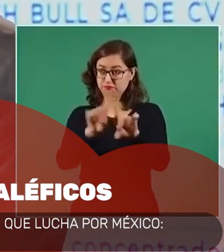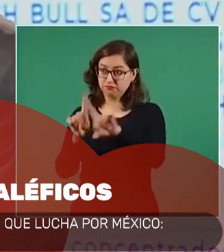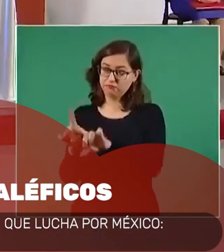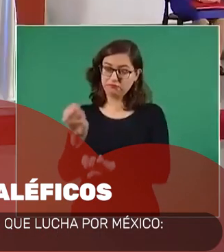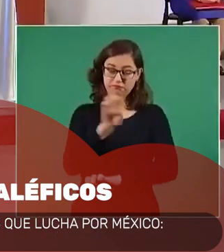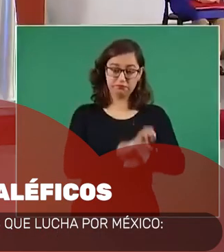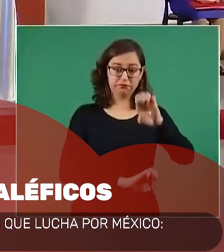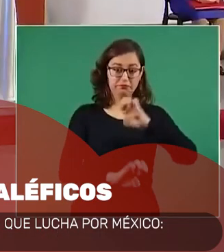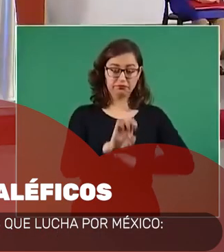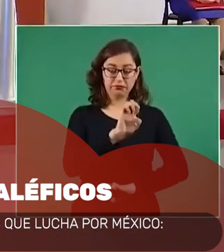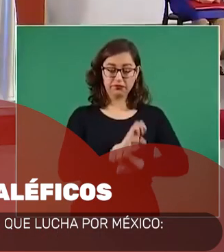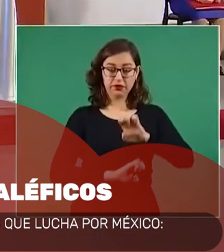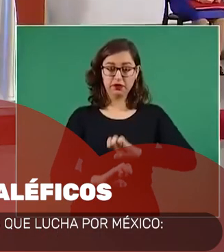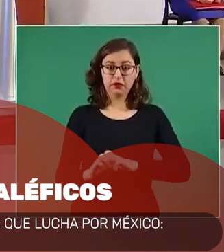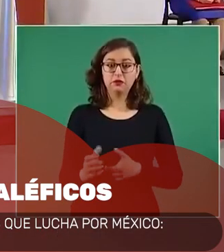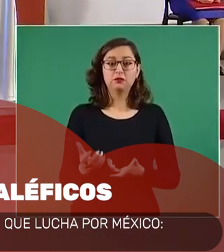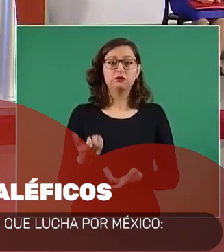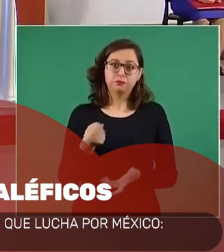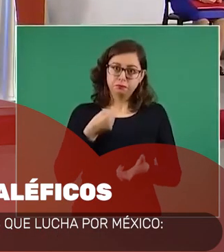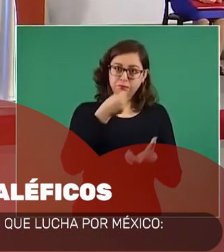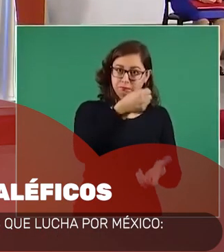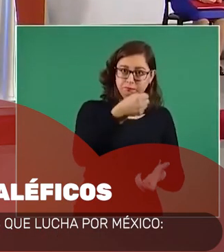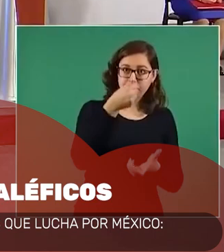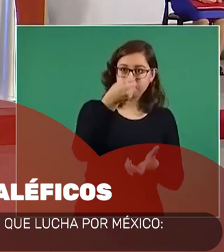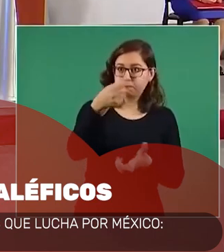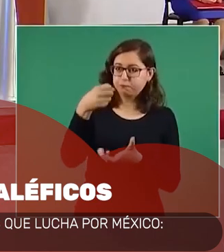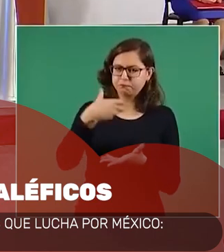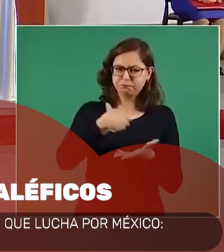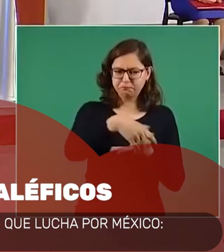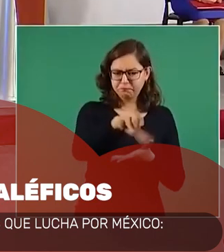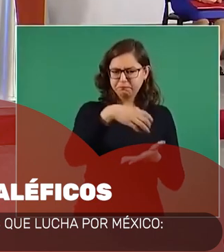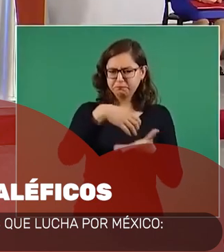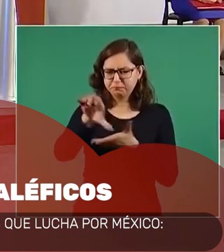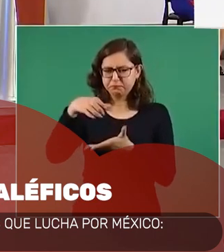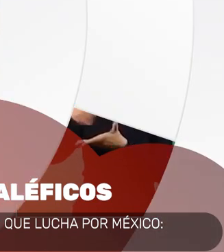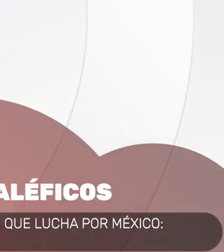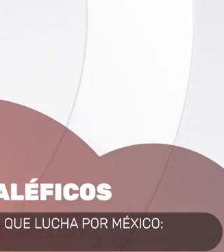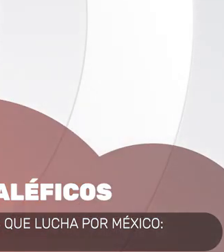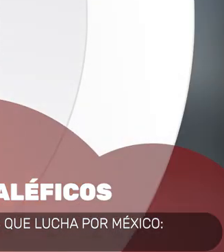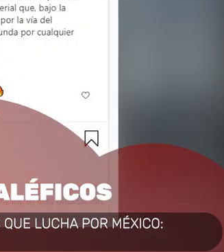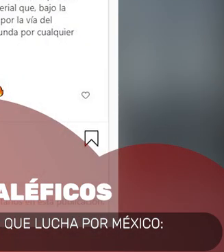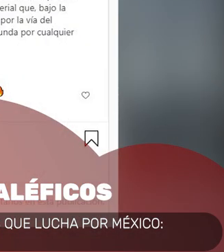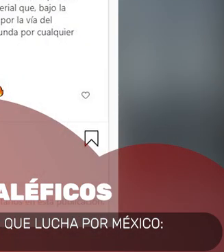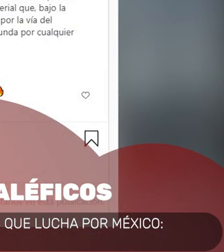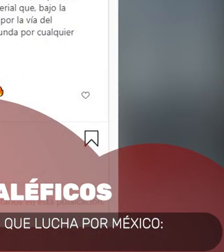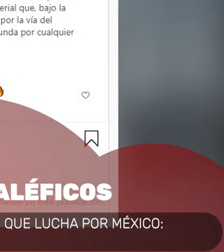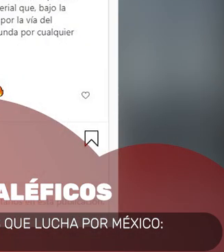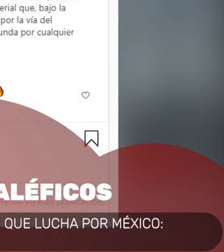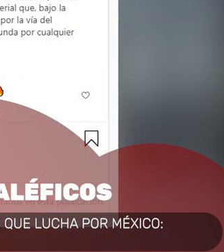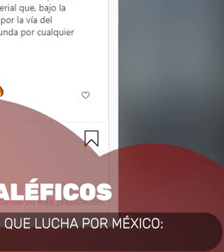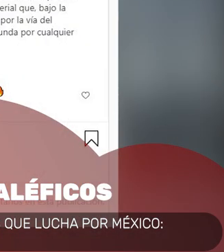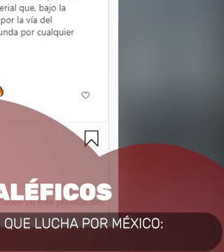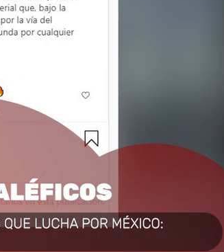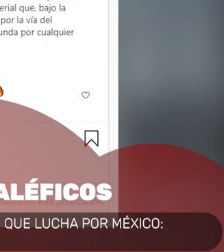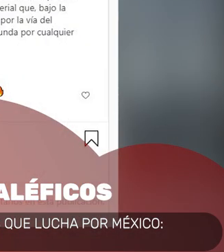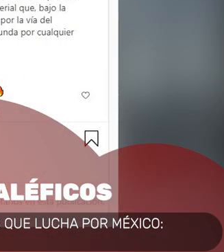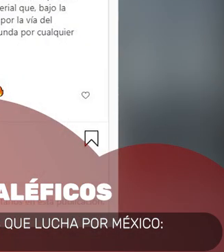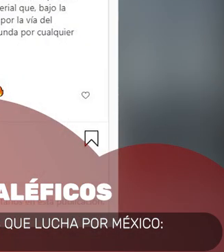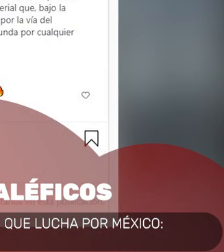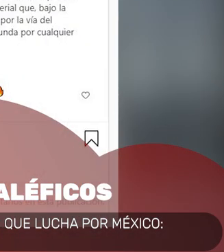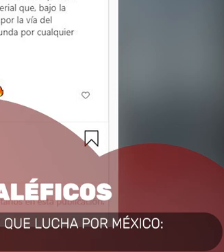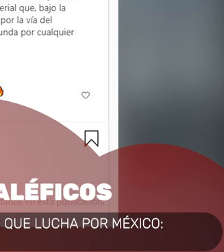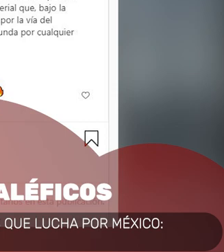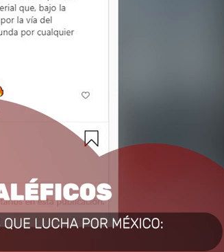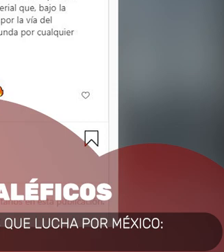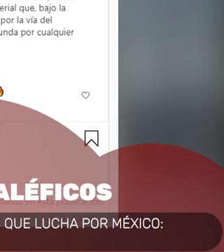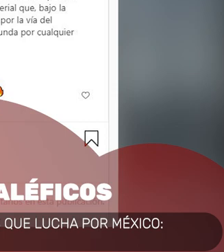u otro material que se difunda por cualquier medio o vía y haya sido obtenido de forma ilegal por el espionaje. En la descripción de una foto compartida en su cuenta de